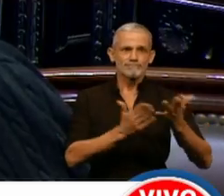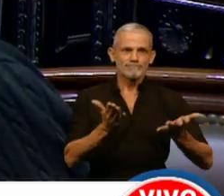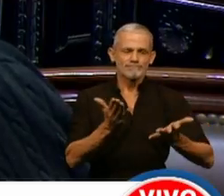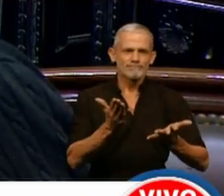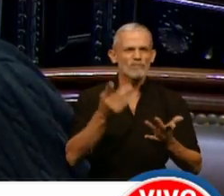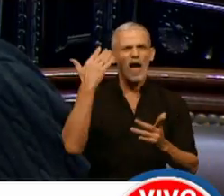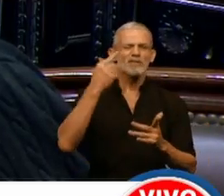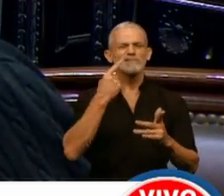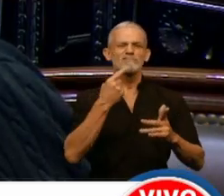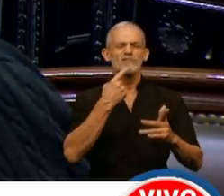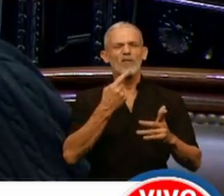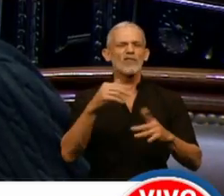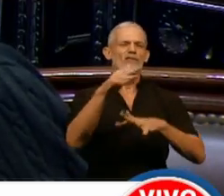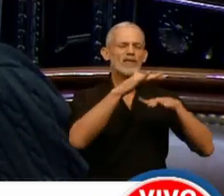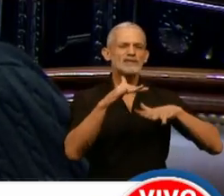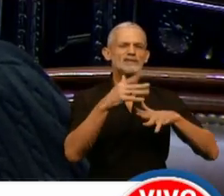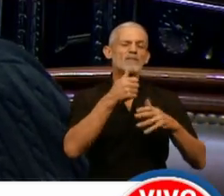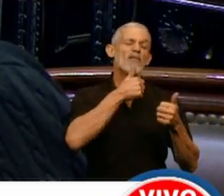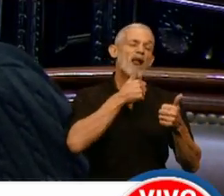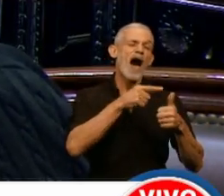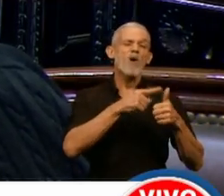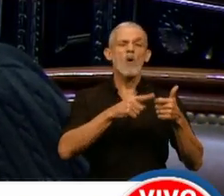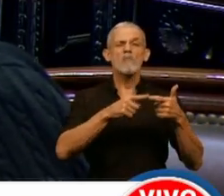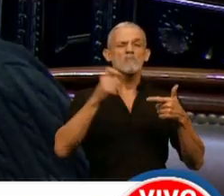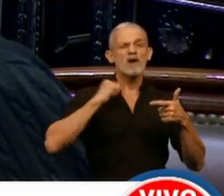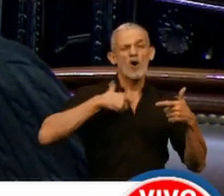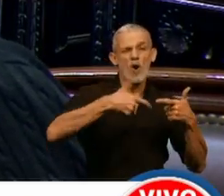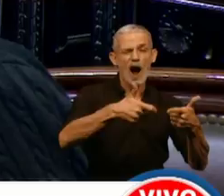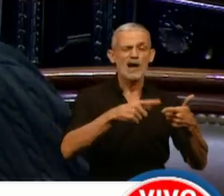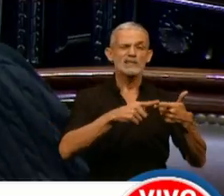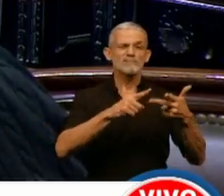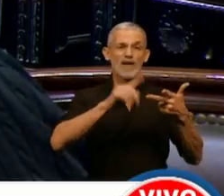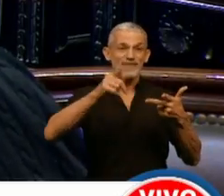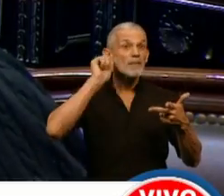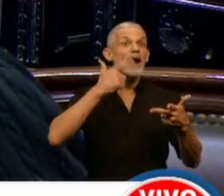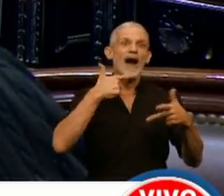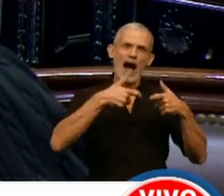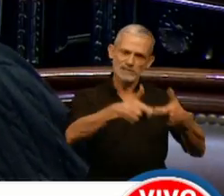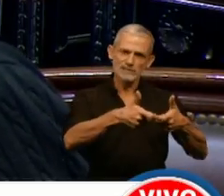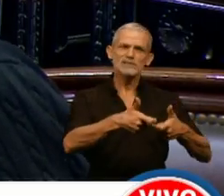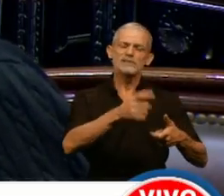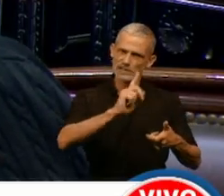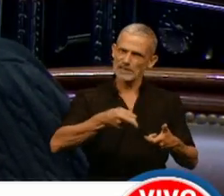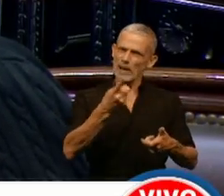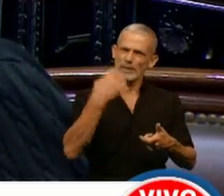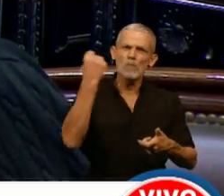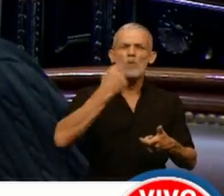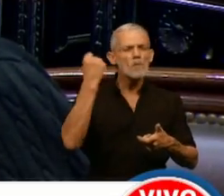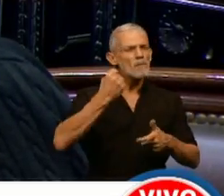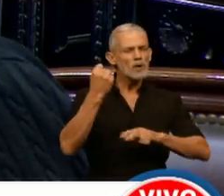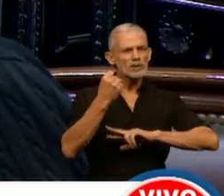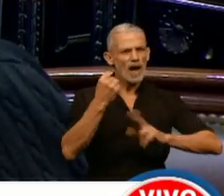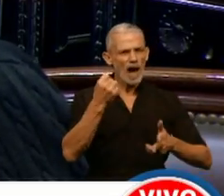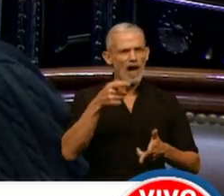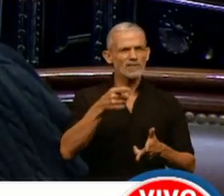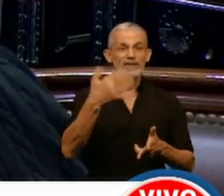en algún momento se hablaba de la del agua de las cloacas también el gas natural es muy importante